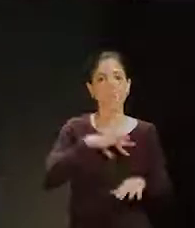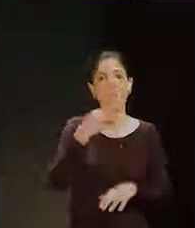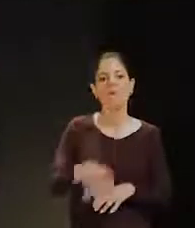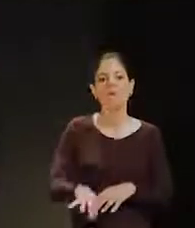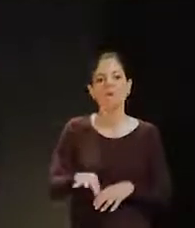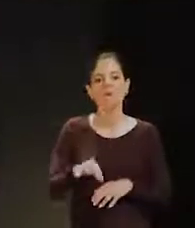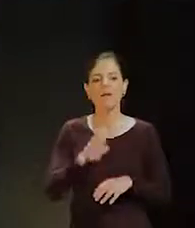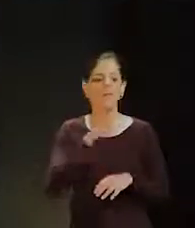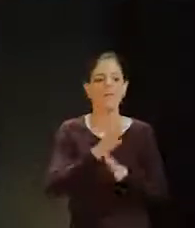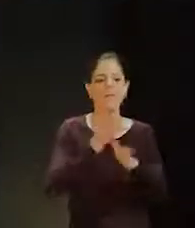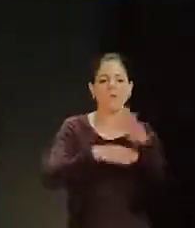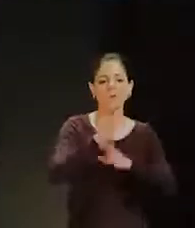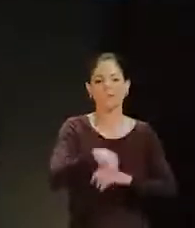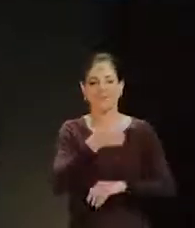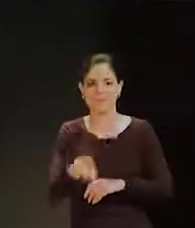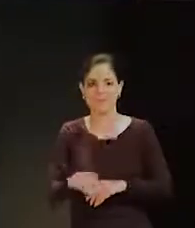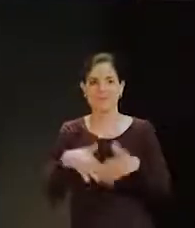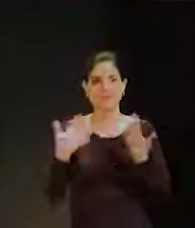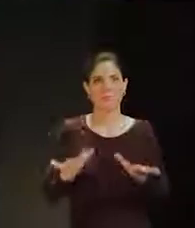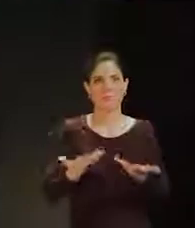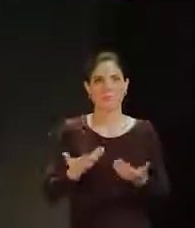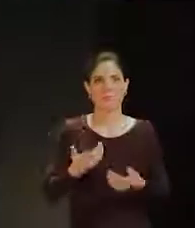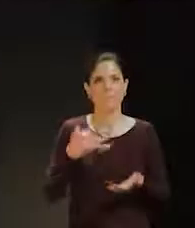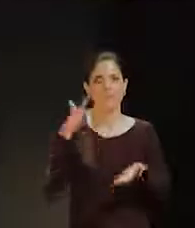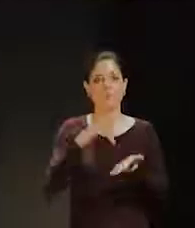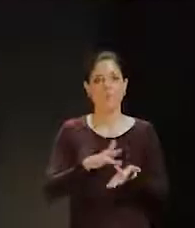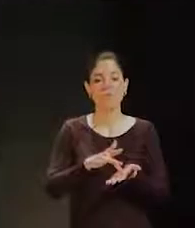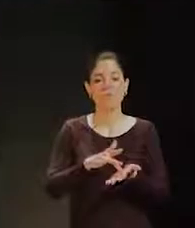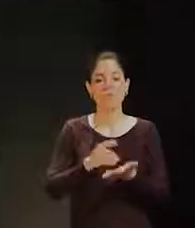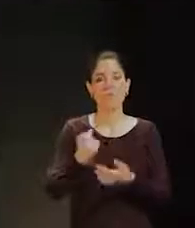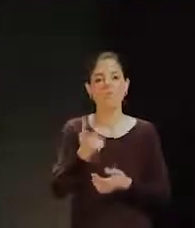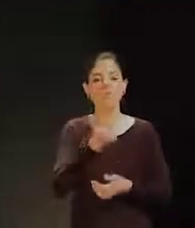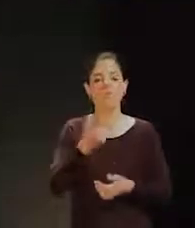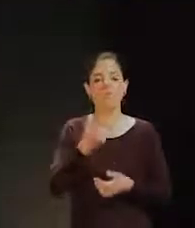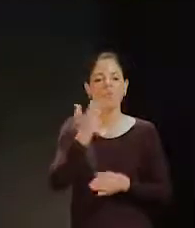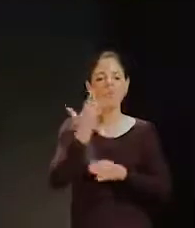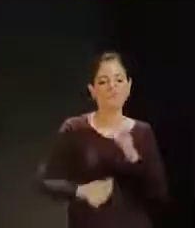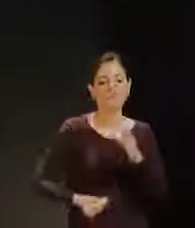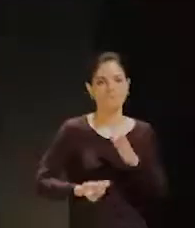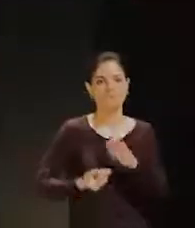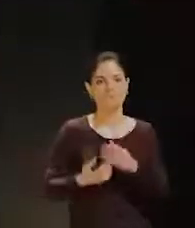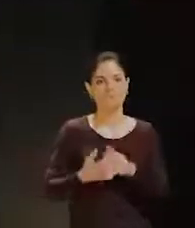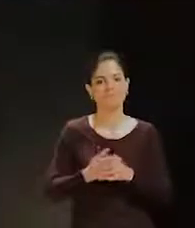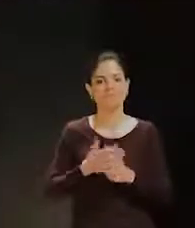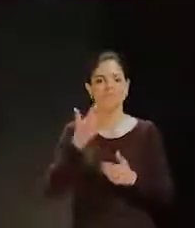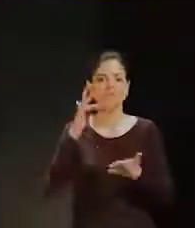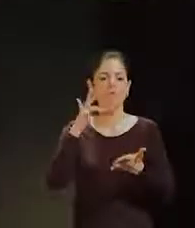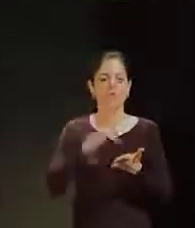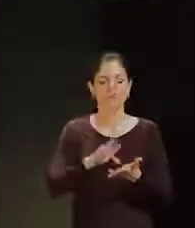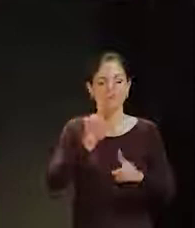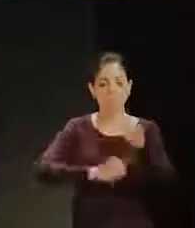hueco, pero salimos del hueco. Y entonces nos encamillamos. Cuando ella me habló del baile y yo andaba con la poesía por mi